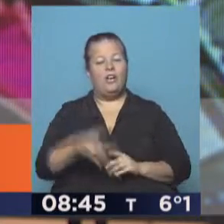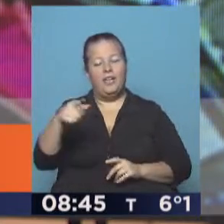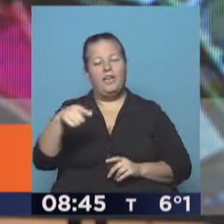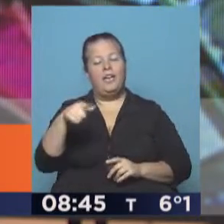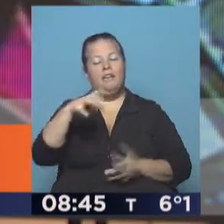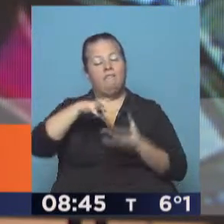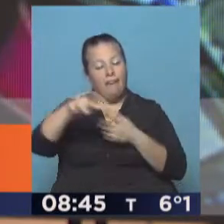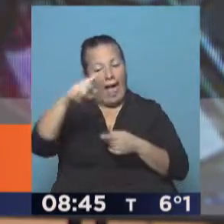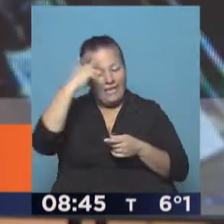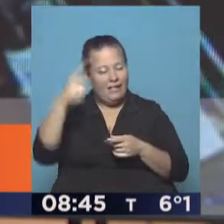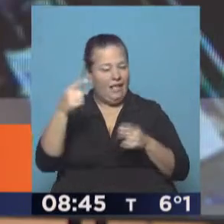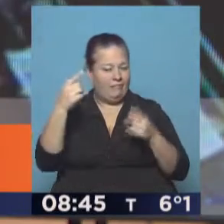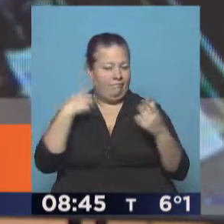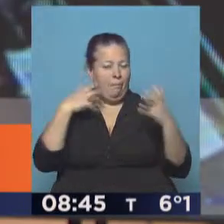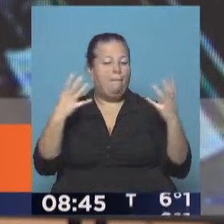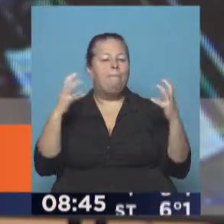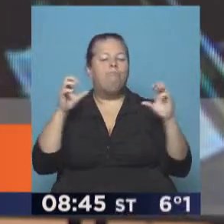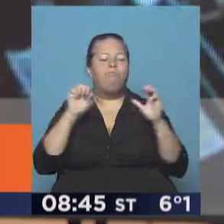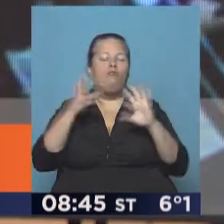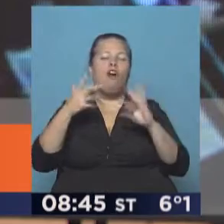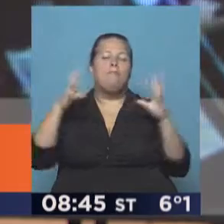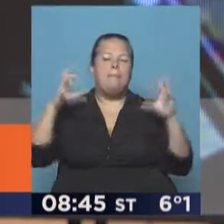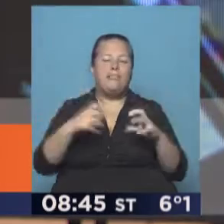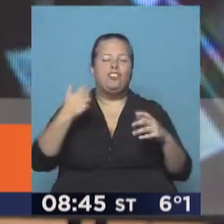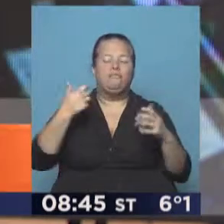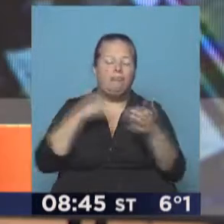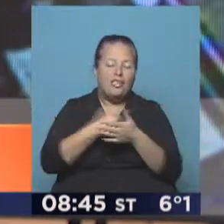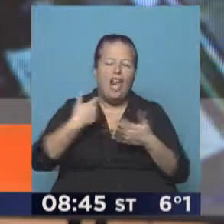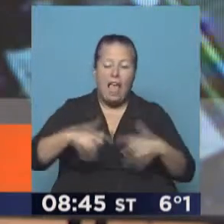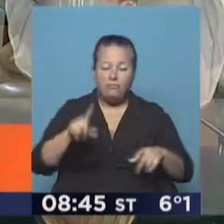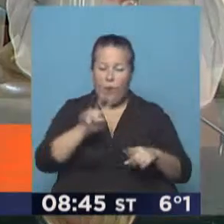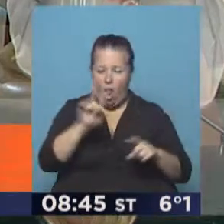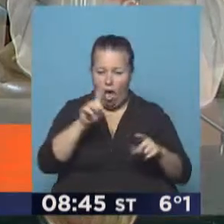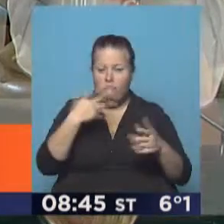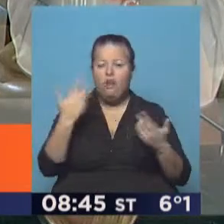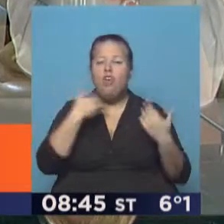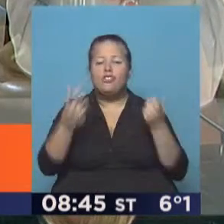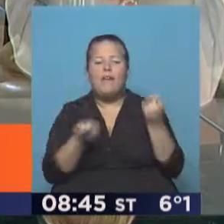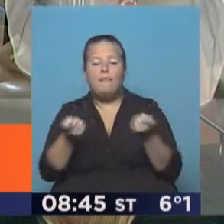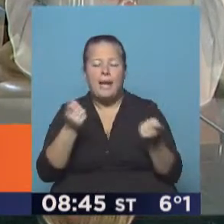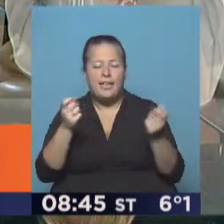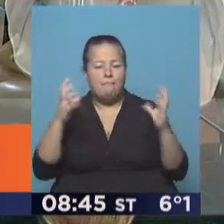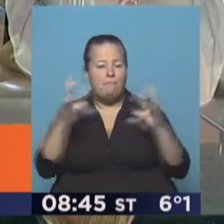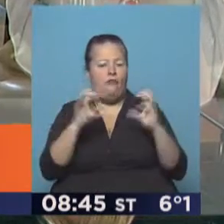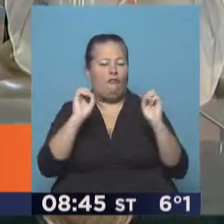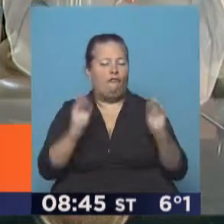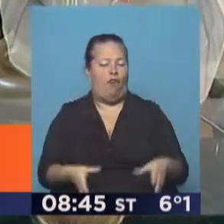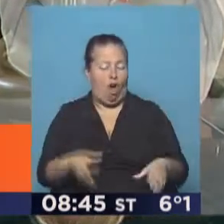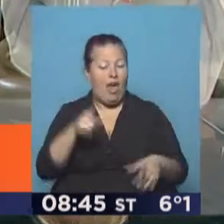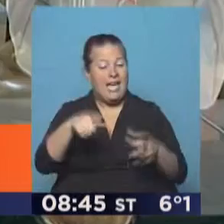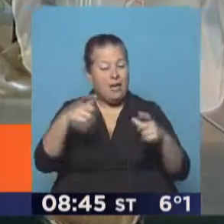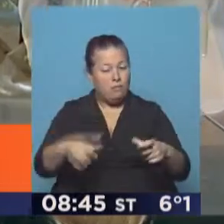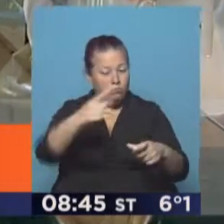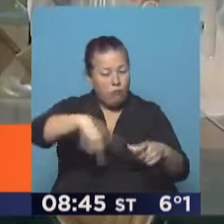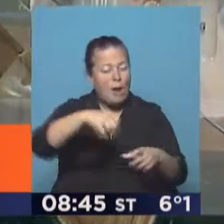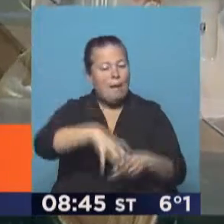Monagas perdieron la presión natural. ¿Por qué? Porque no lo supieron operar. Esos pozos, prácticamente ahora